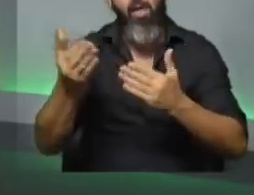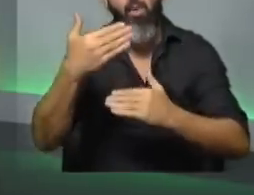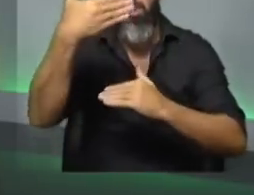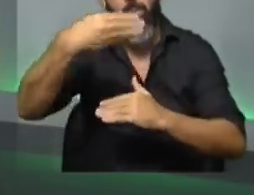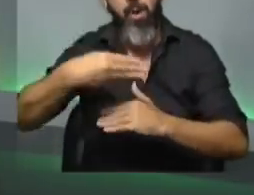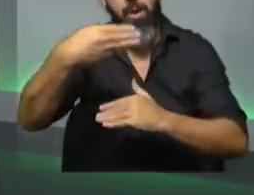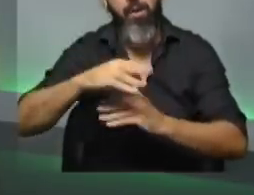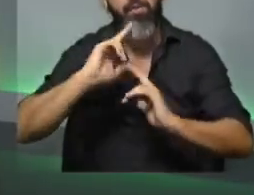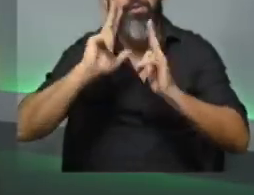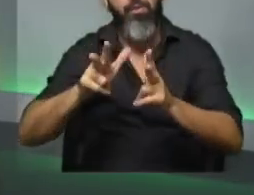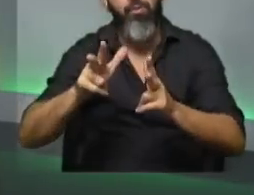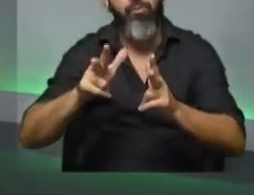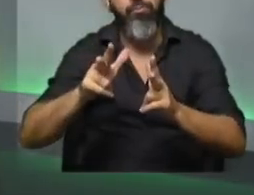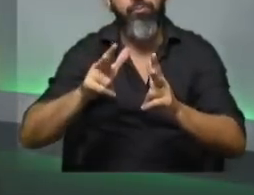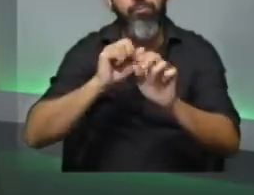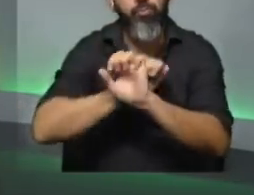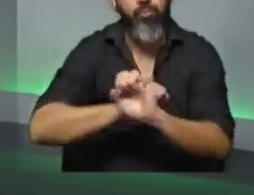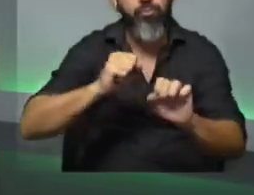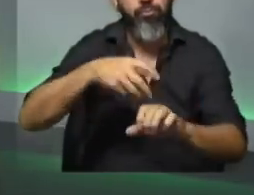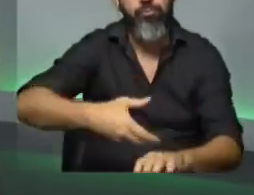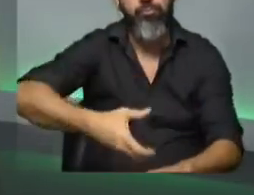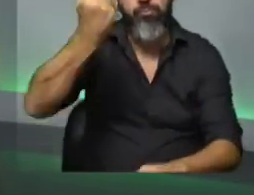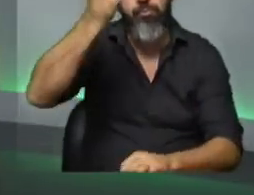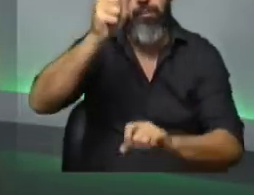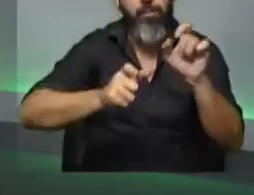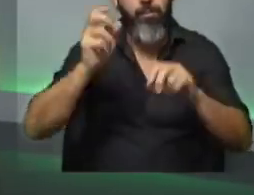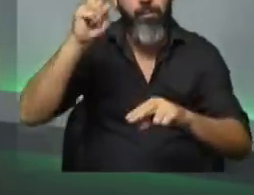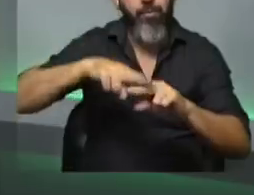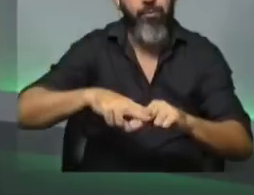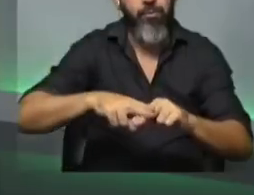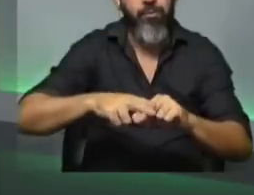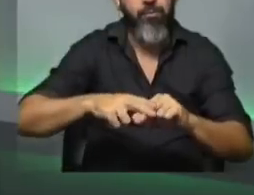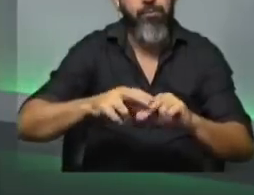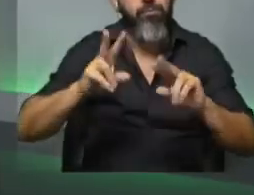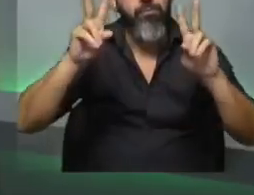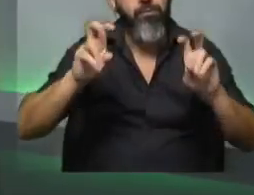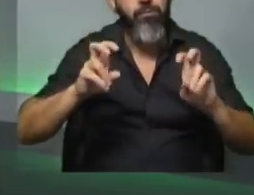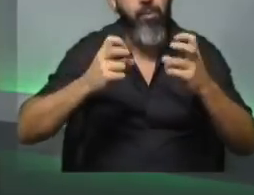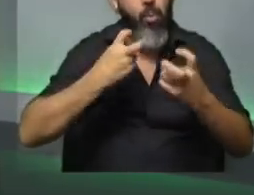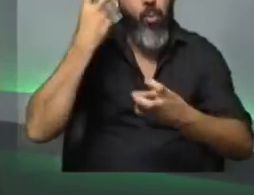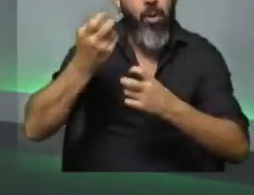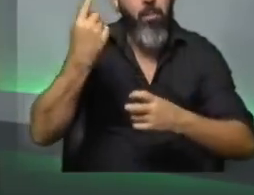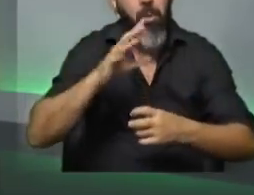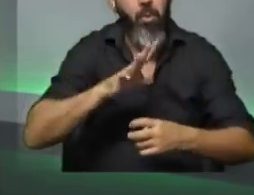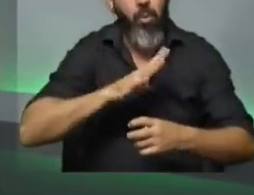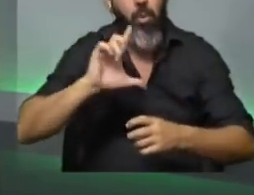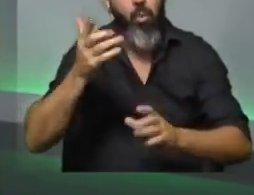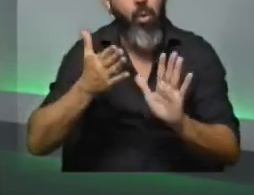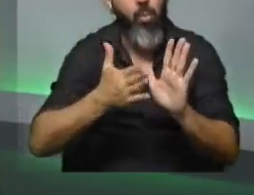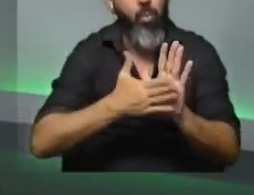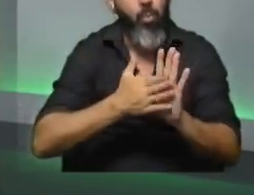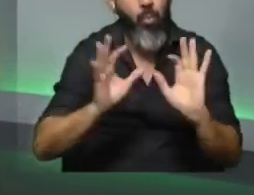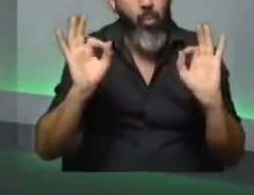antropóloga dijo que la existencia de posibles desenterramientos es algo que se busca pero que no se han encontrado